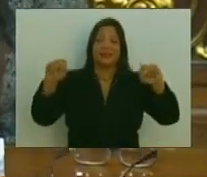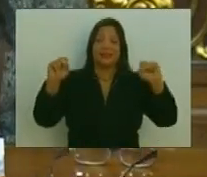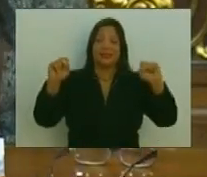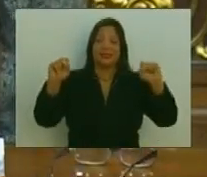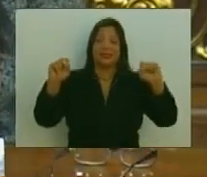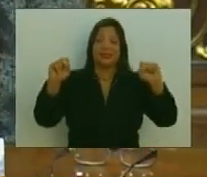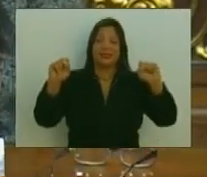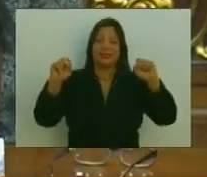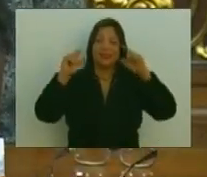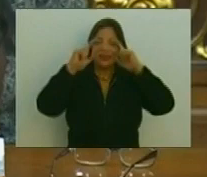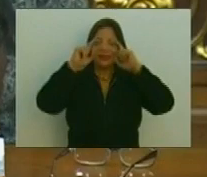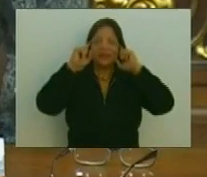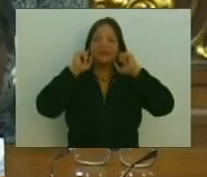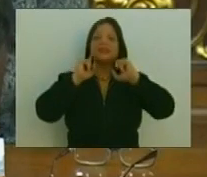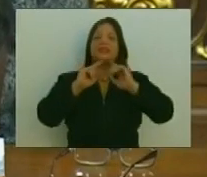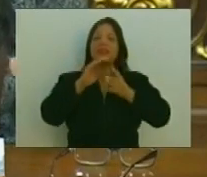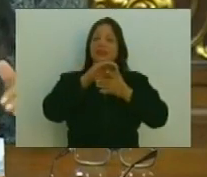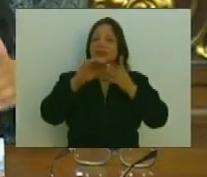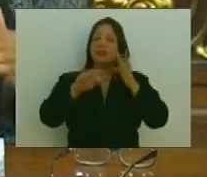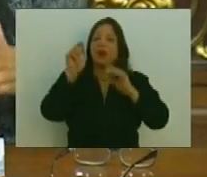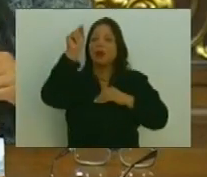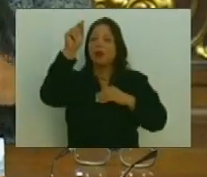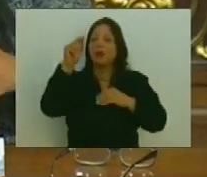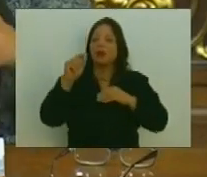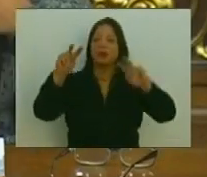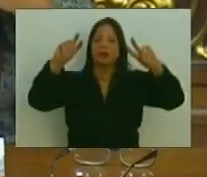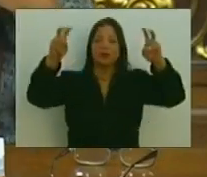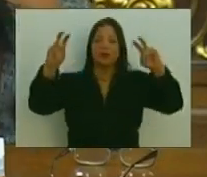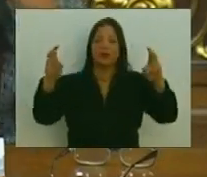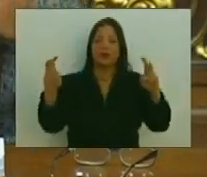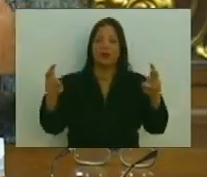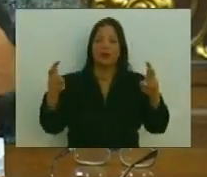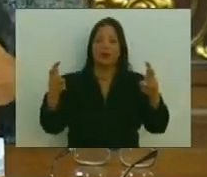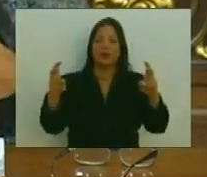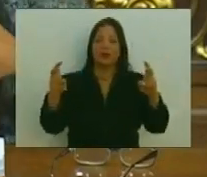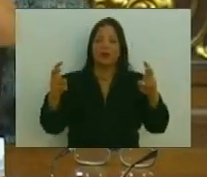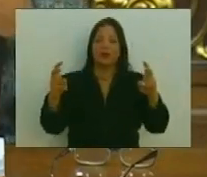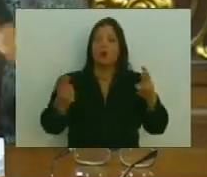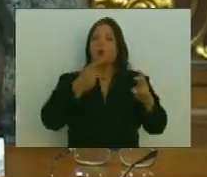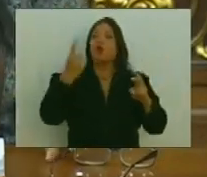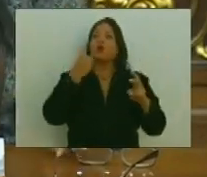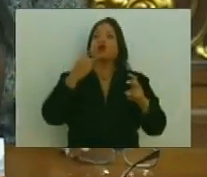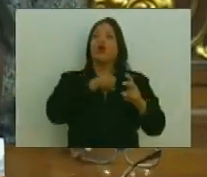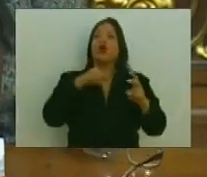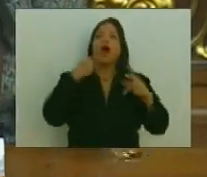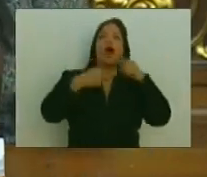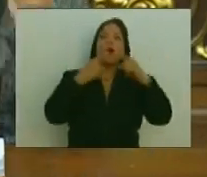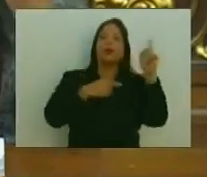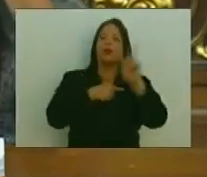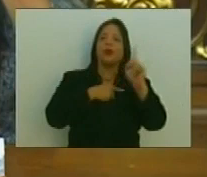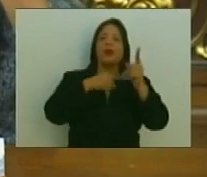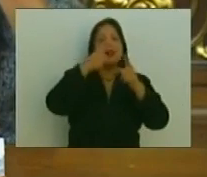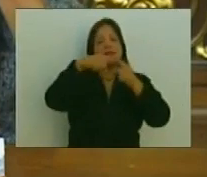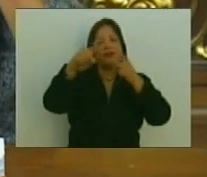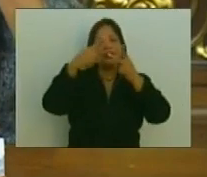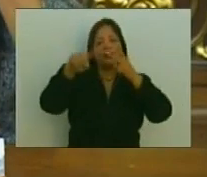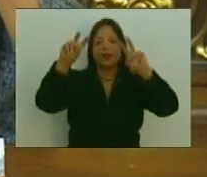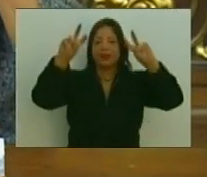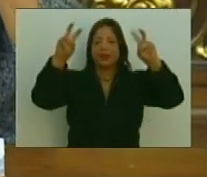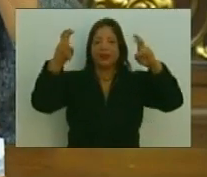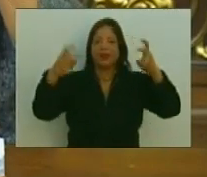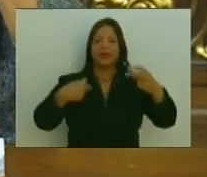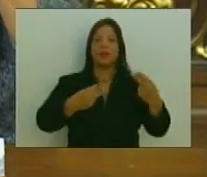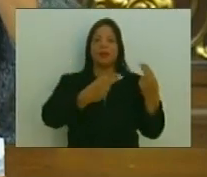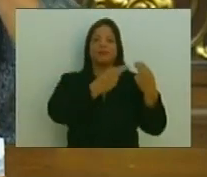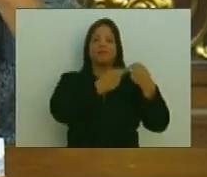pedagógico, nos hemos distribuido los puntos para no abrumar, para no redundar. Entonces, me ha